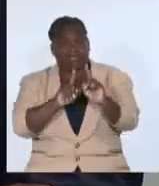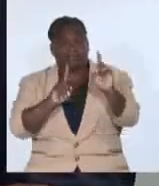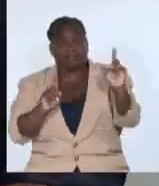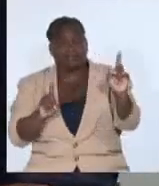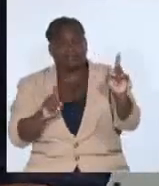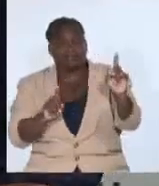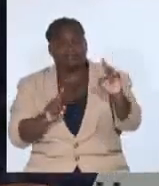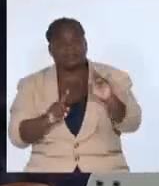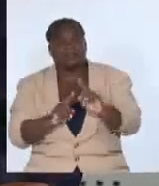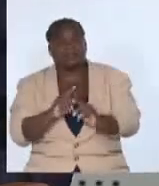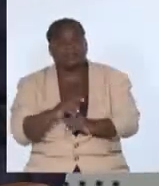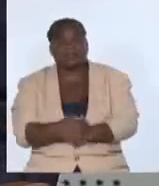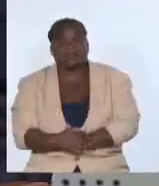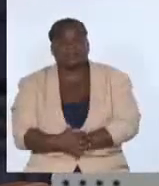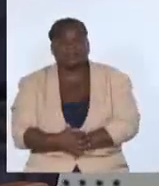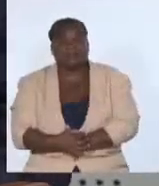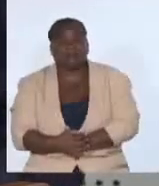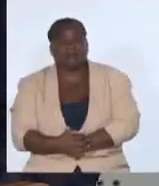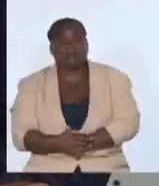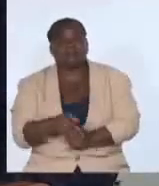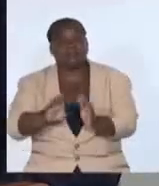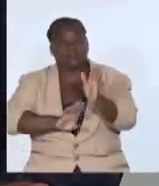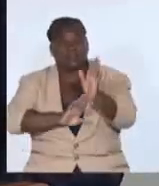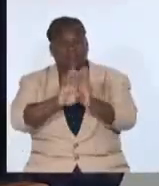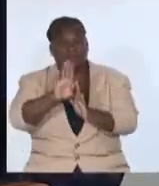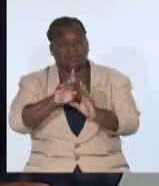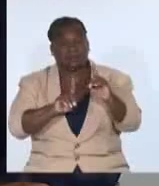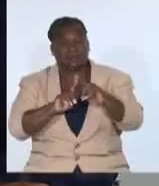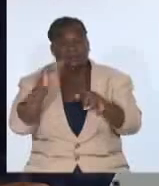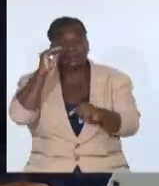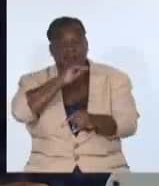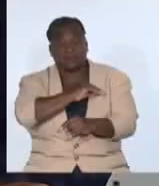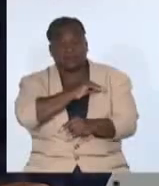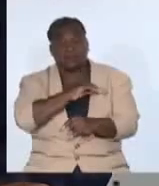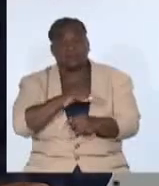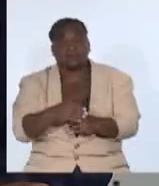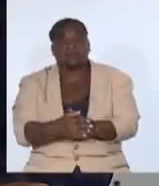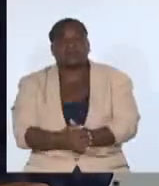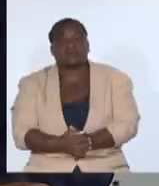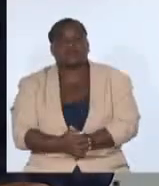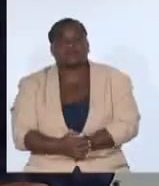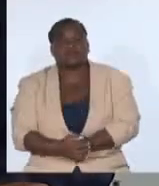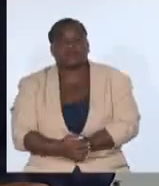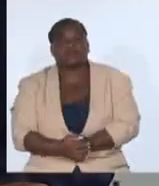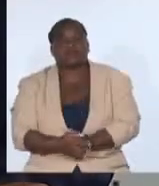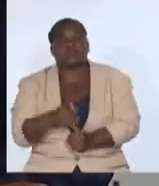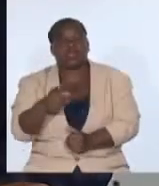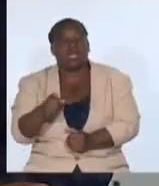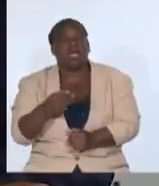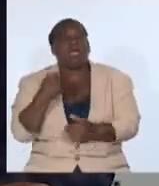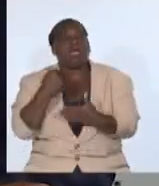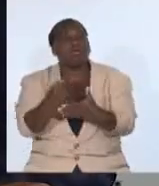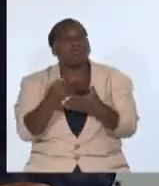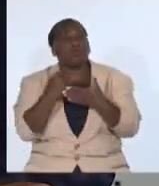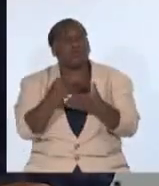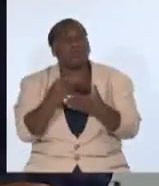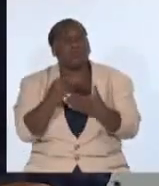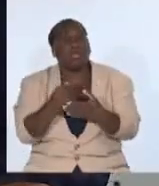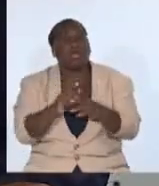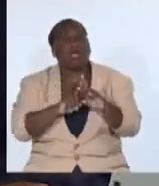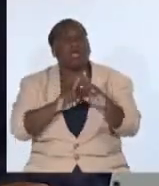temporales el desarrollo tecnológico ha permitido conectar al mundo y eliminar miles de kilómetros de distancia